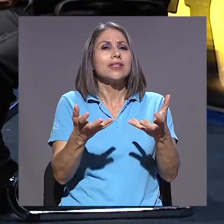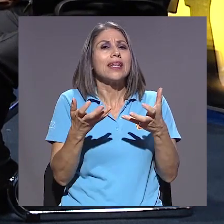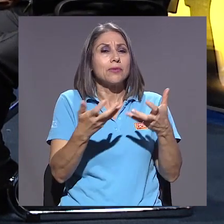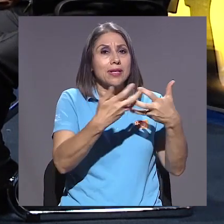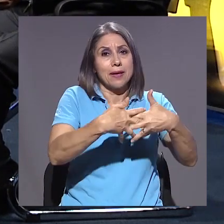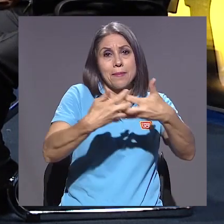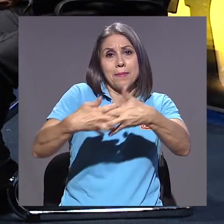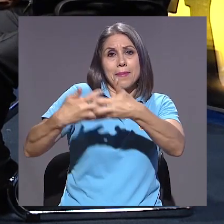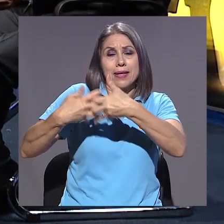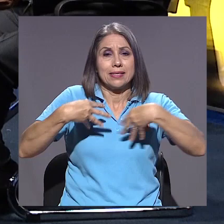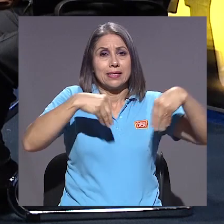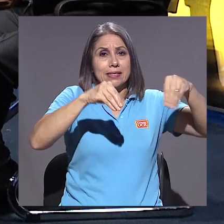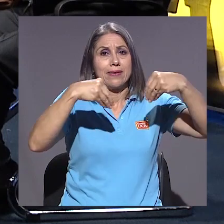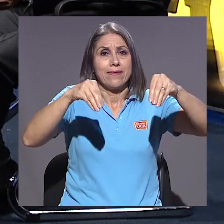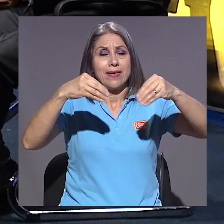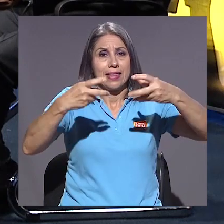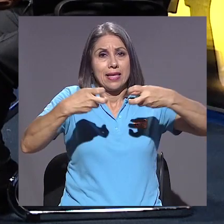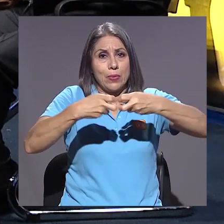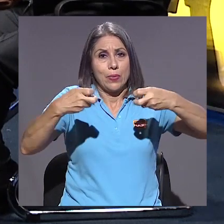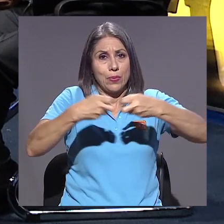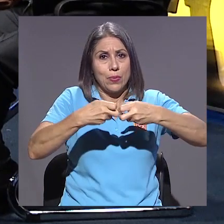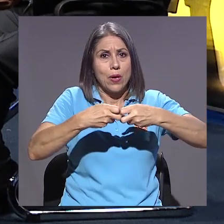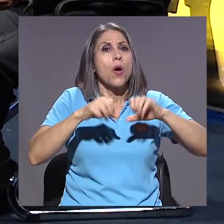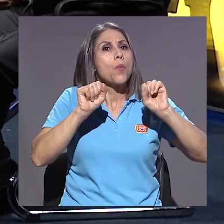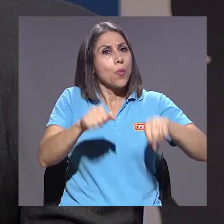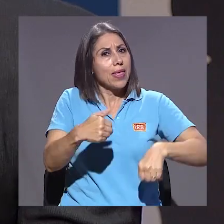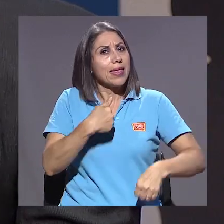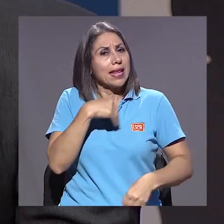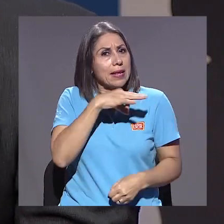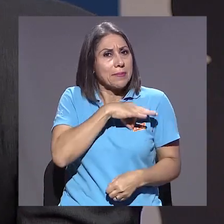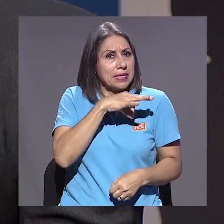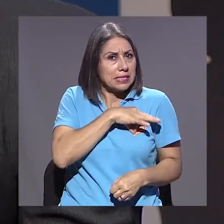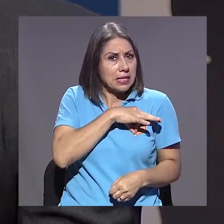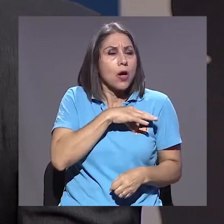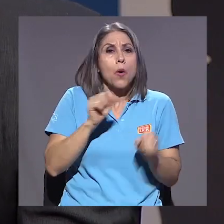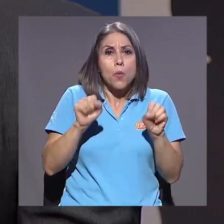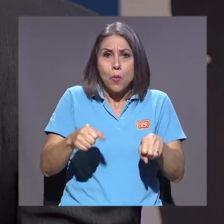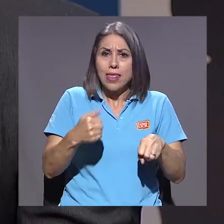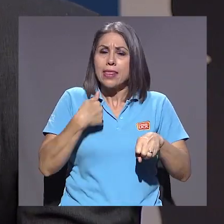tengan incentivos y hagan un análisis de su mercado para que mantengan